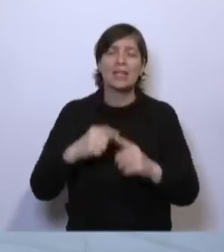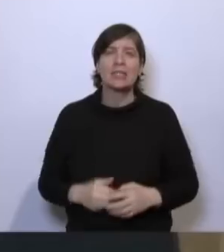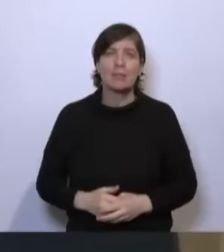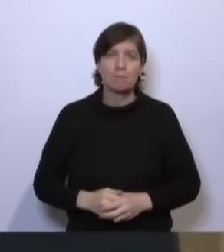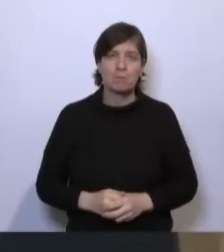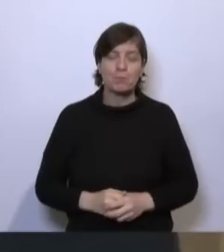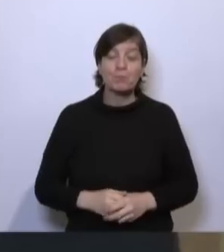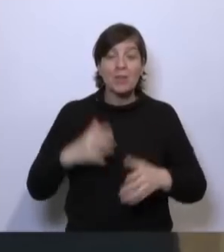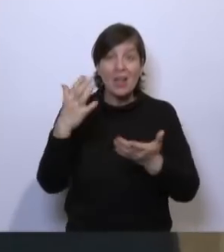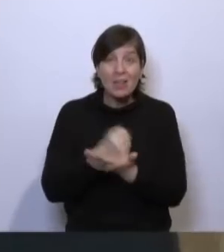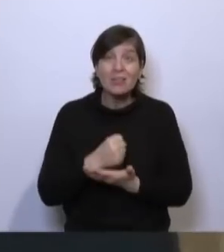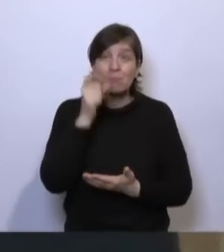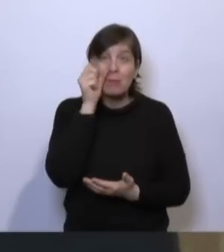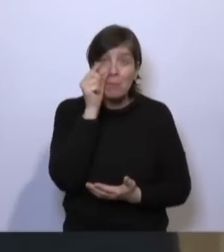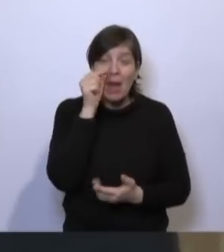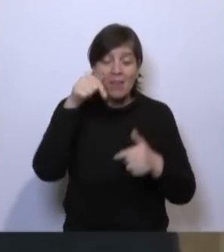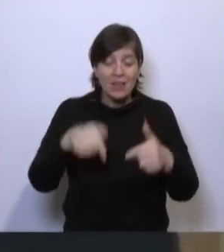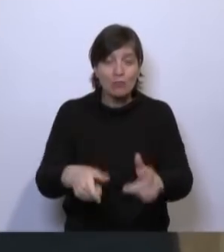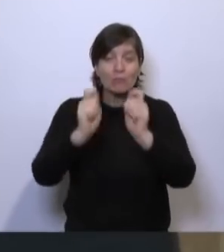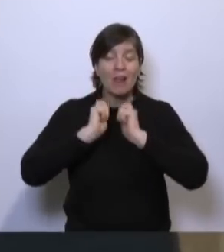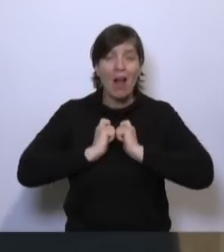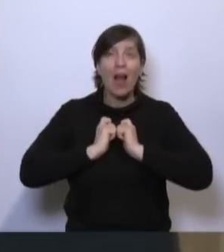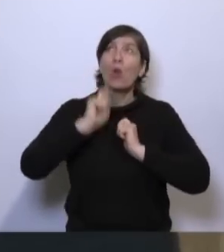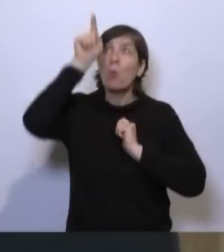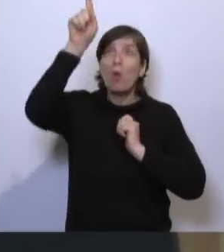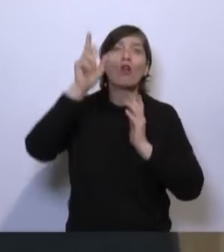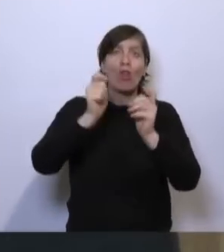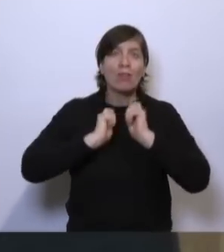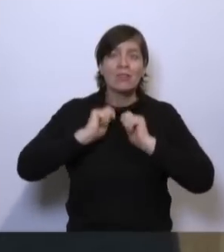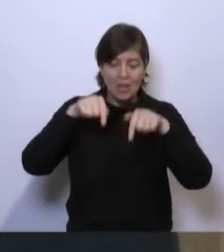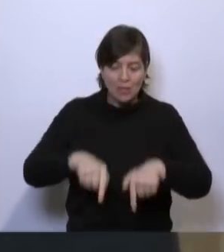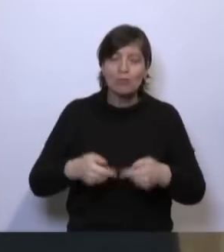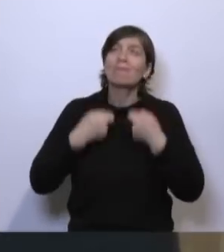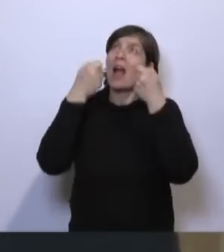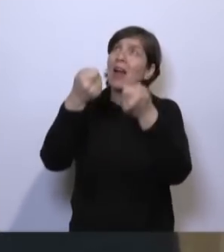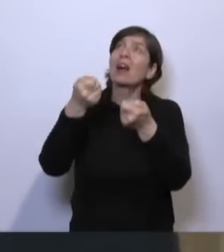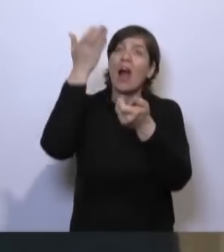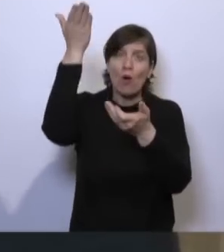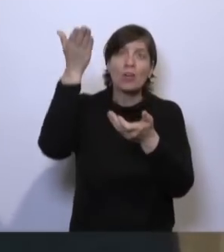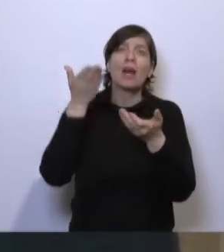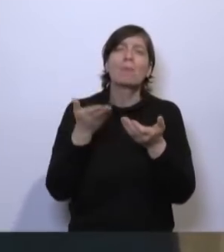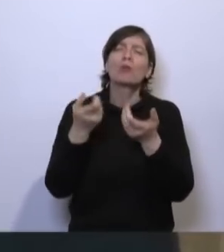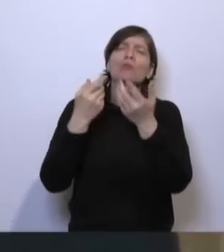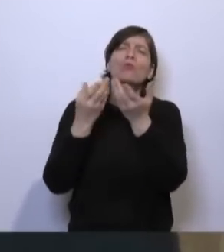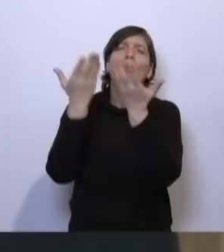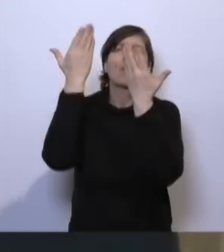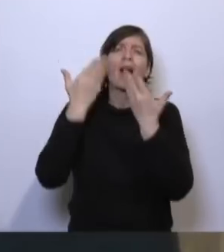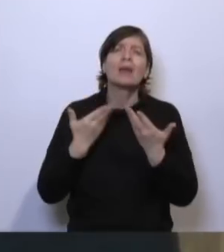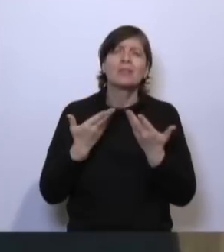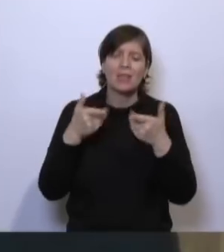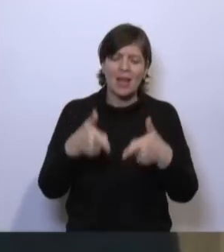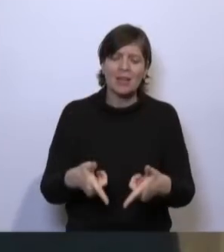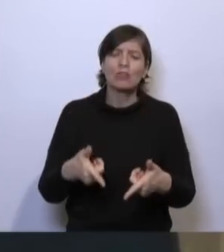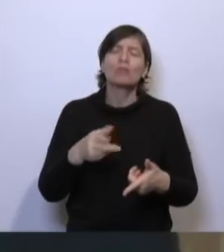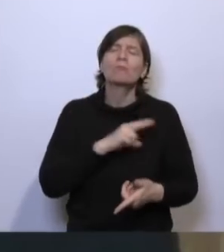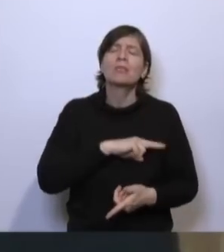santa iglesia. Acepta, Padre, estos dones recibidos de tu generosidad, y por la acción poderosa de tu gracia, haz que estos